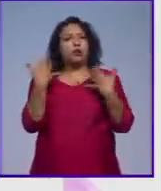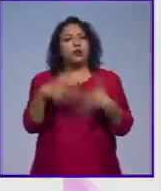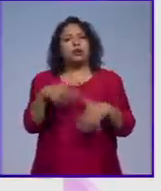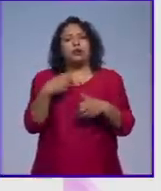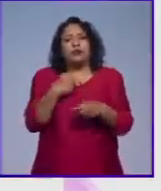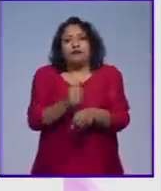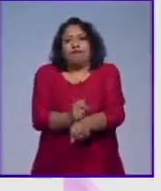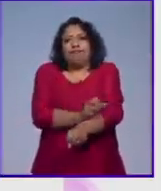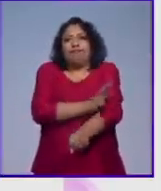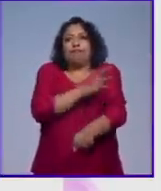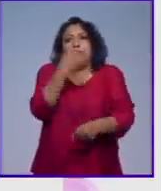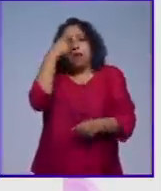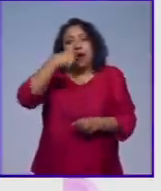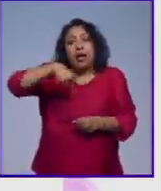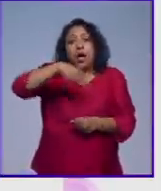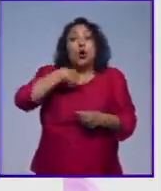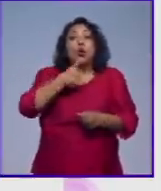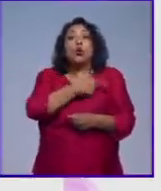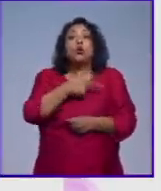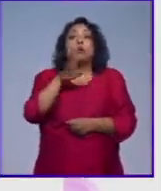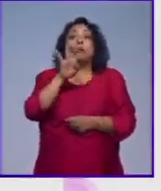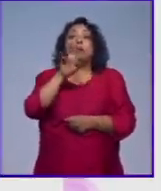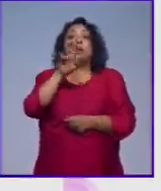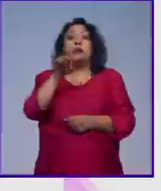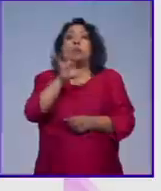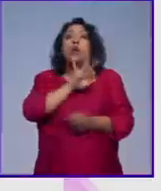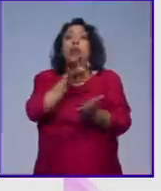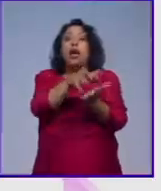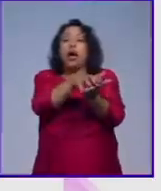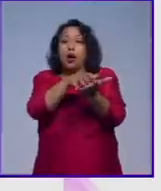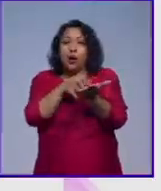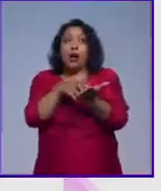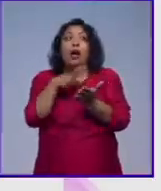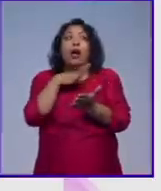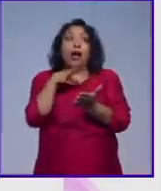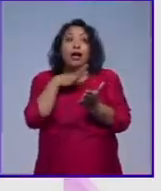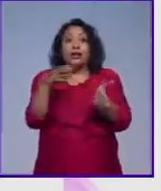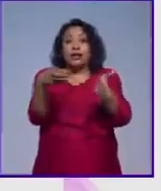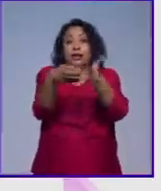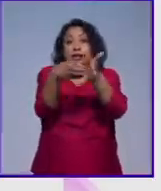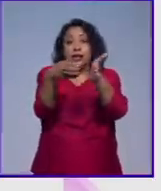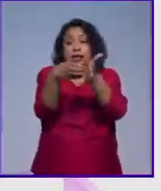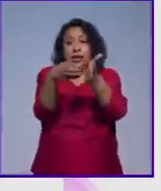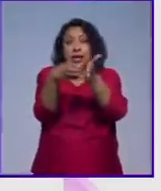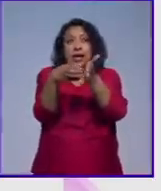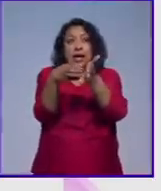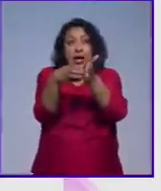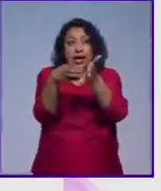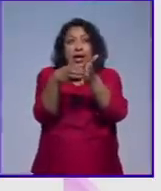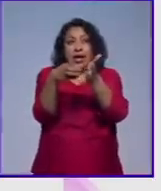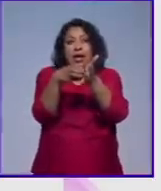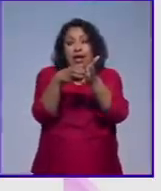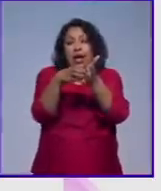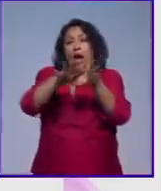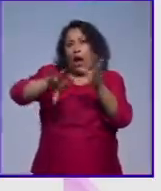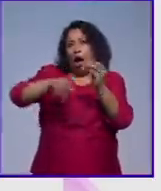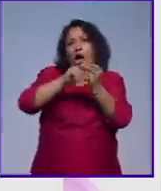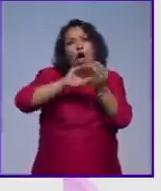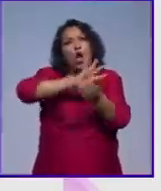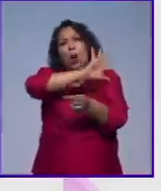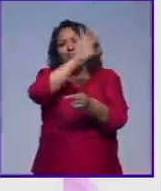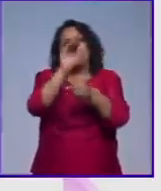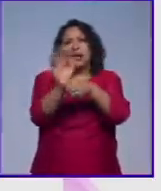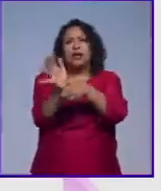poco, porque para quienes nos gusta Bergman, nos van a hacer ahorrar, porque va a salir la caja en versión Criterion Collection, con todas las películas